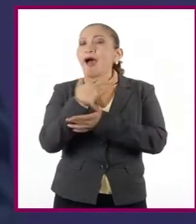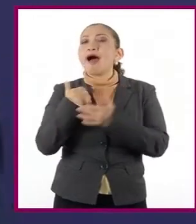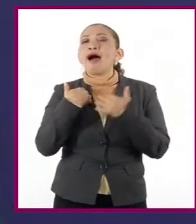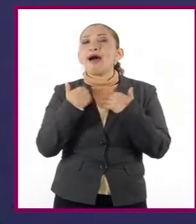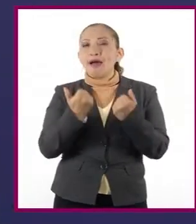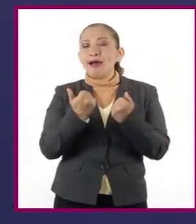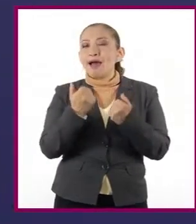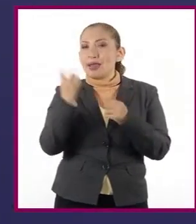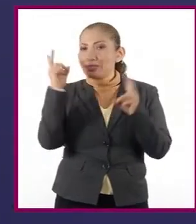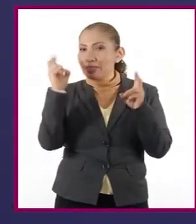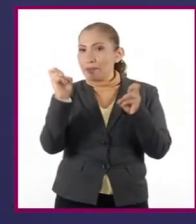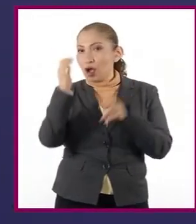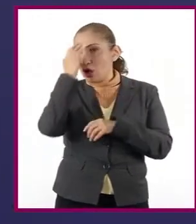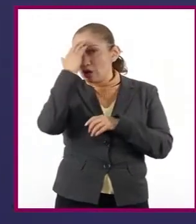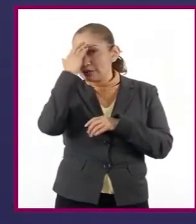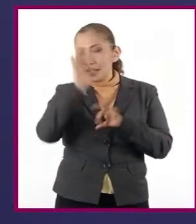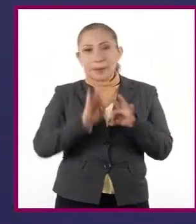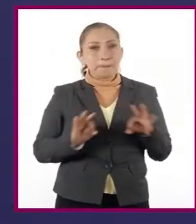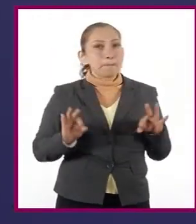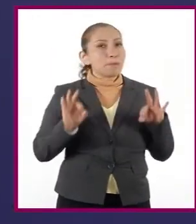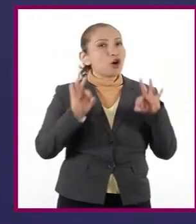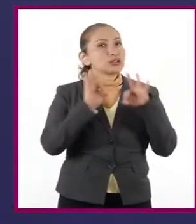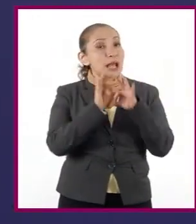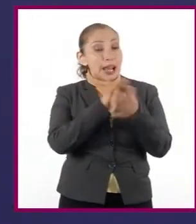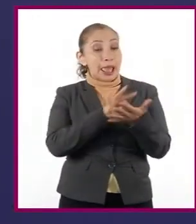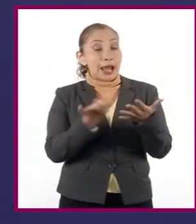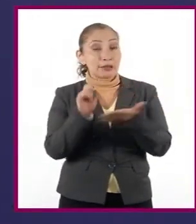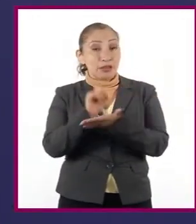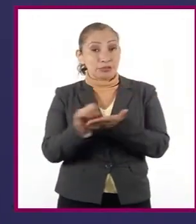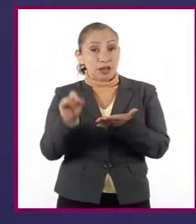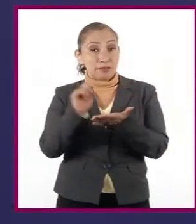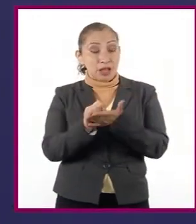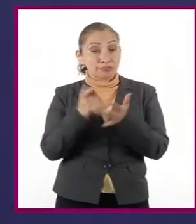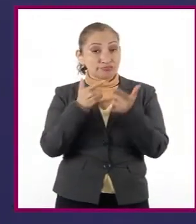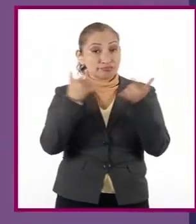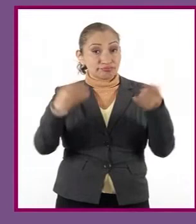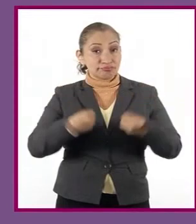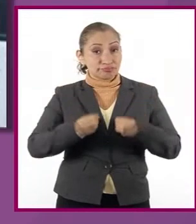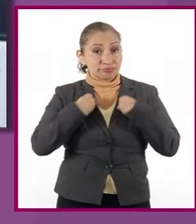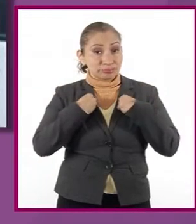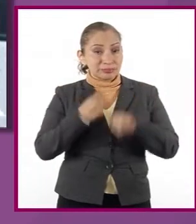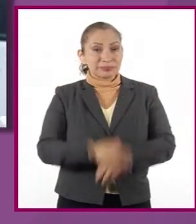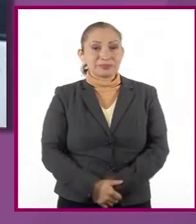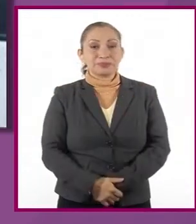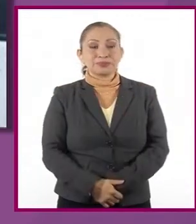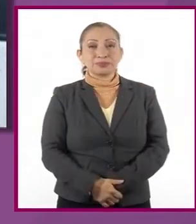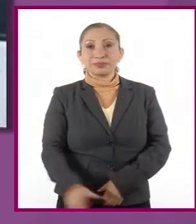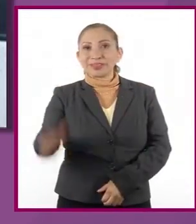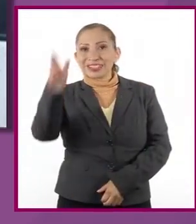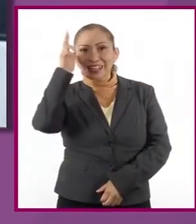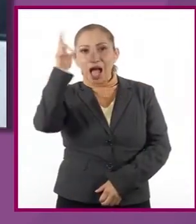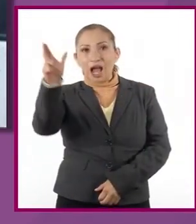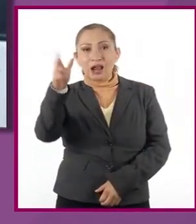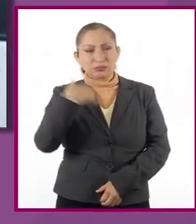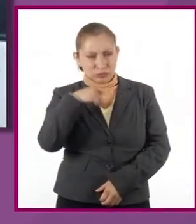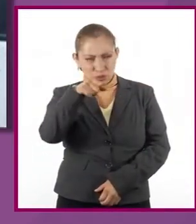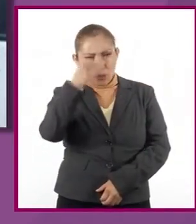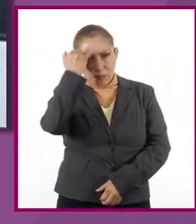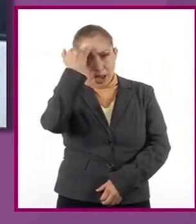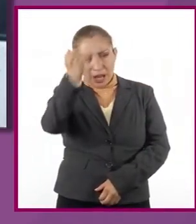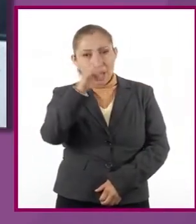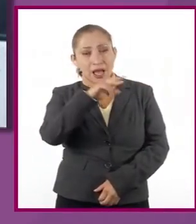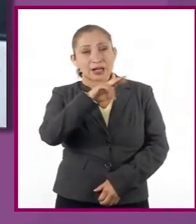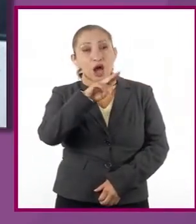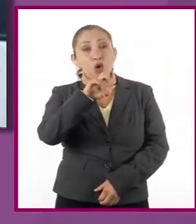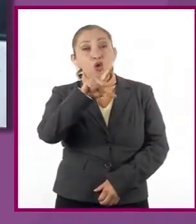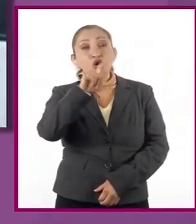este tema y conocer la importancia de leer y escribir biografías. Hola, ¿se imaginan a Ramón